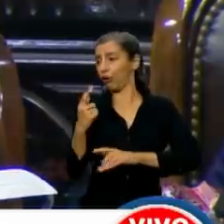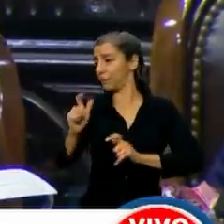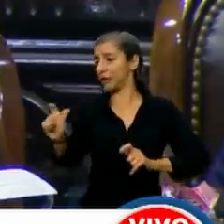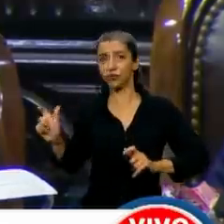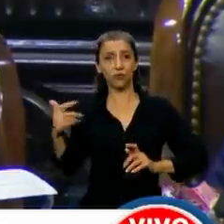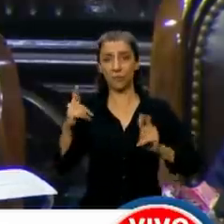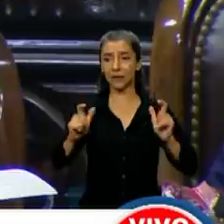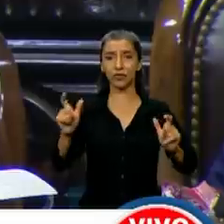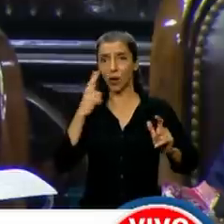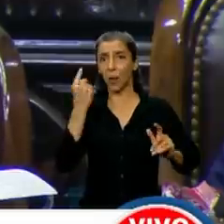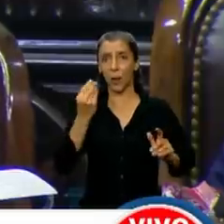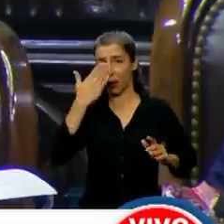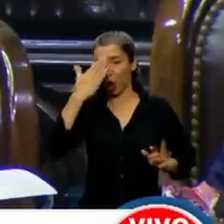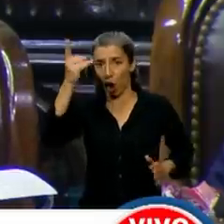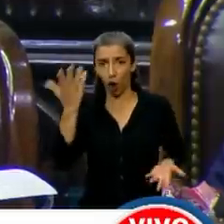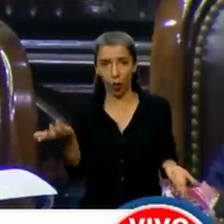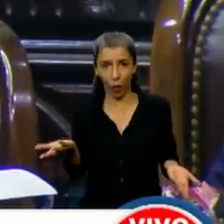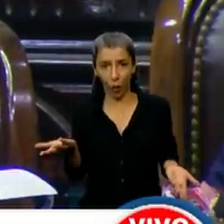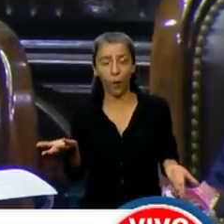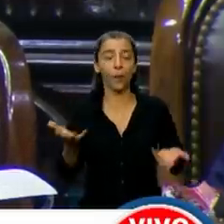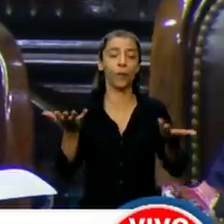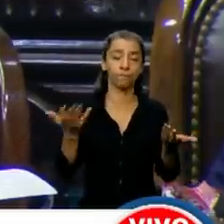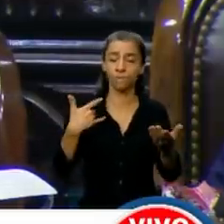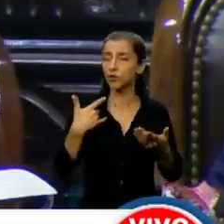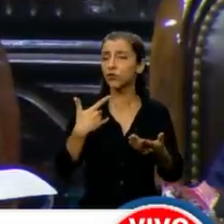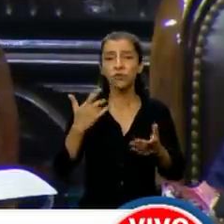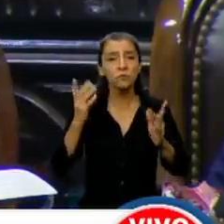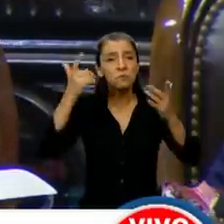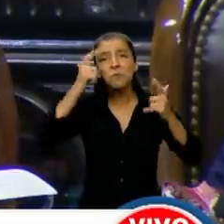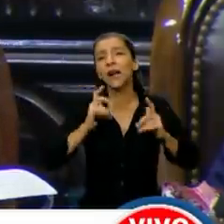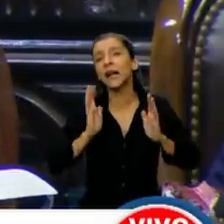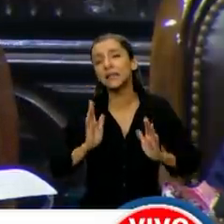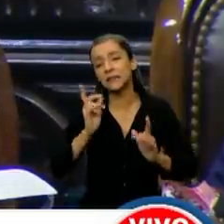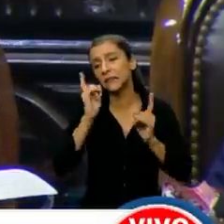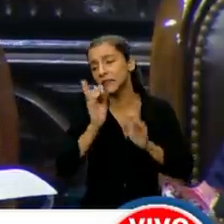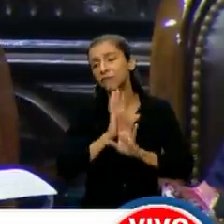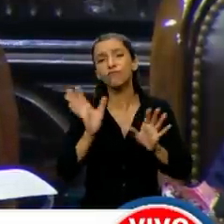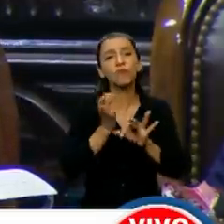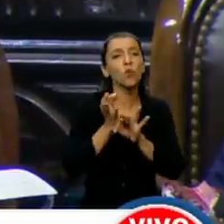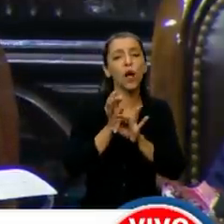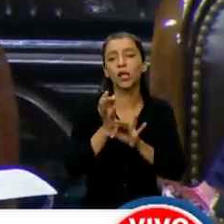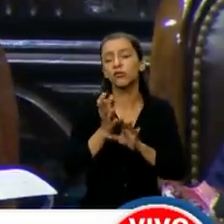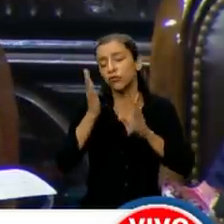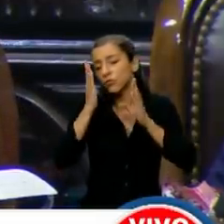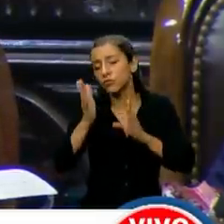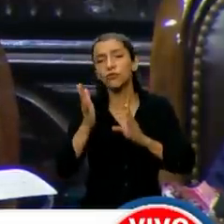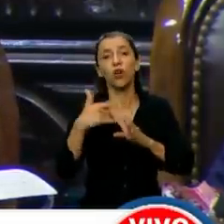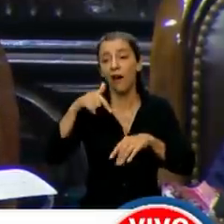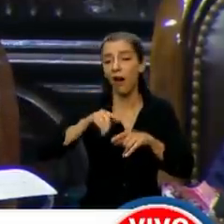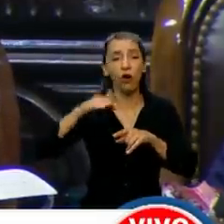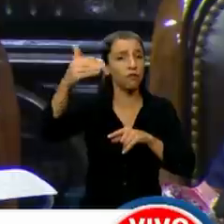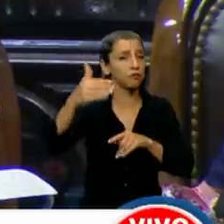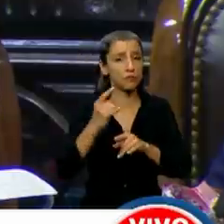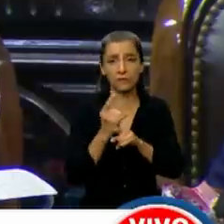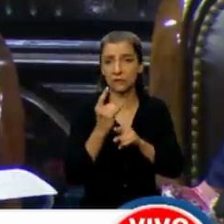cordobeses soy una educadora y lo seguiré siendo cuando deje este recinto por lo tanto mientras esté